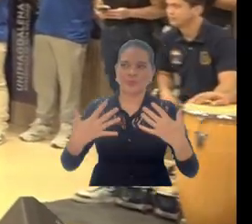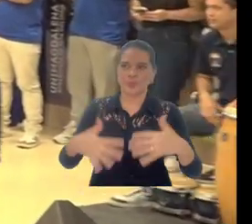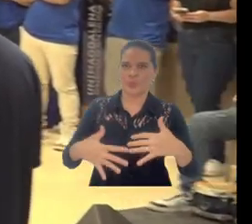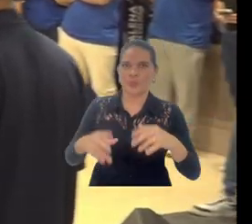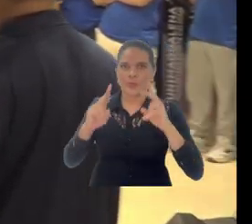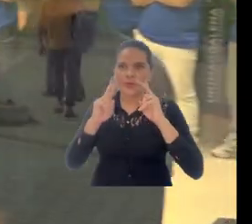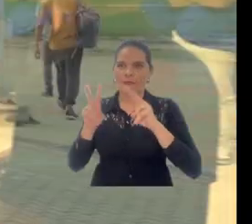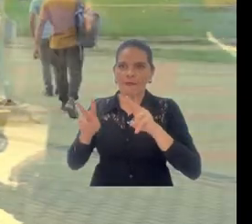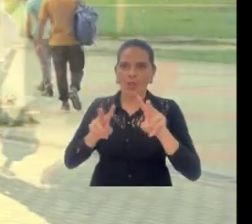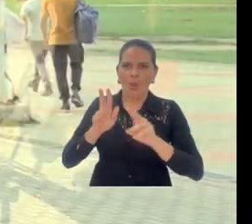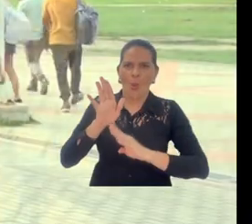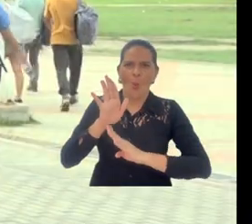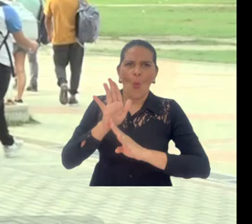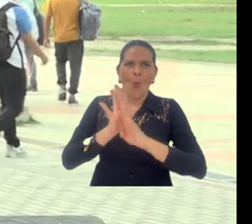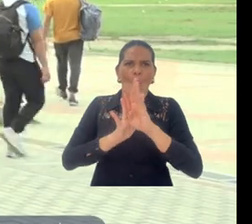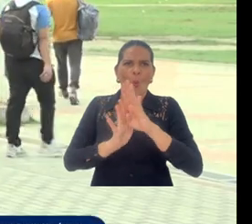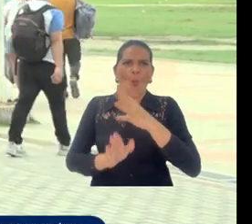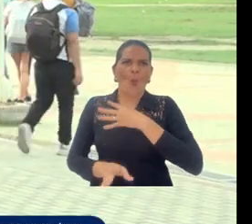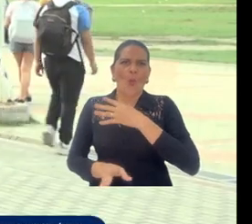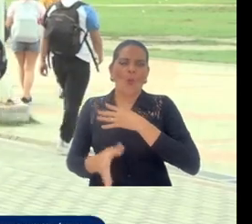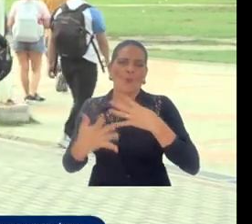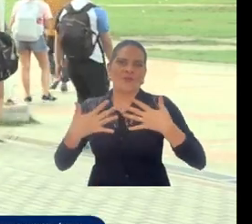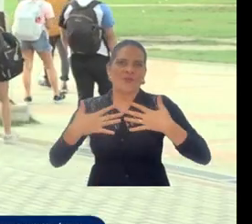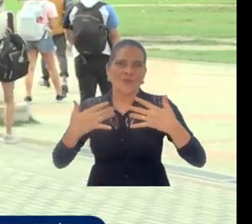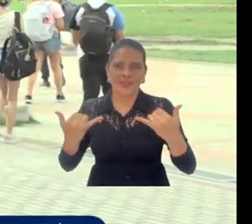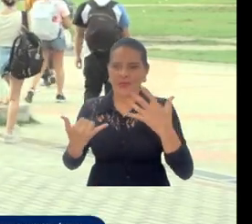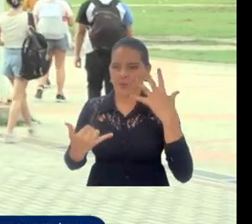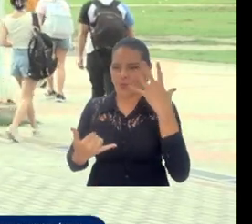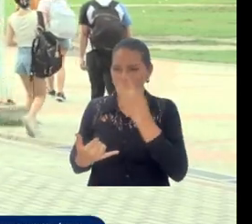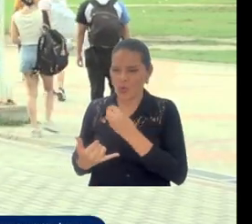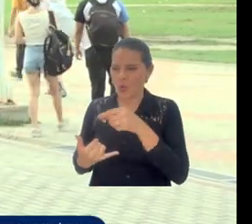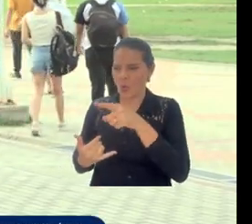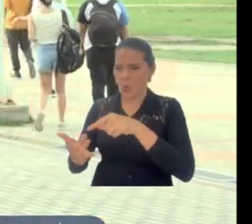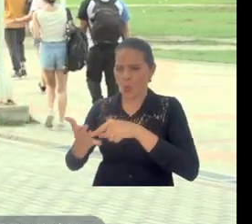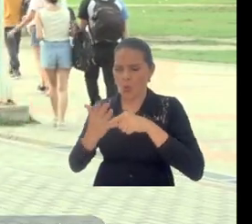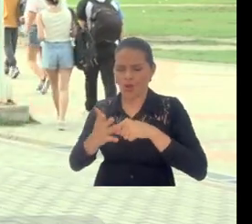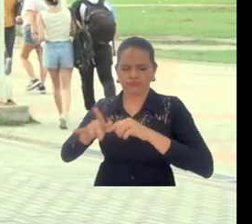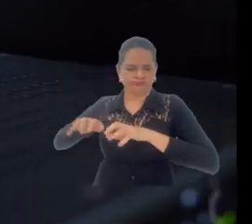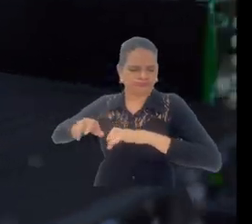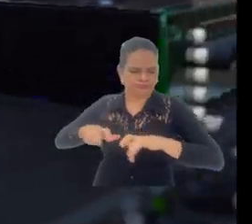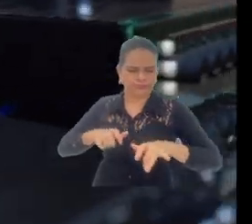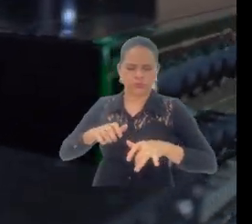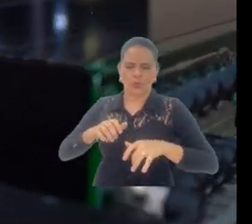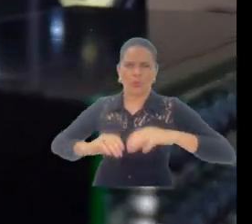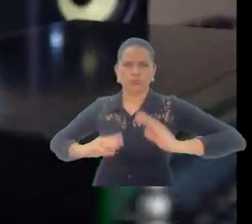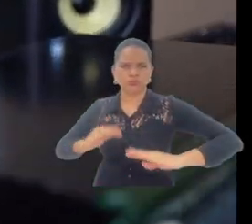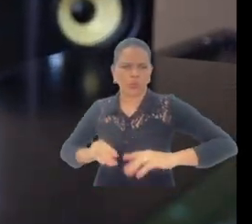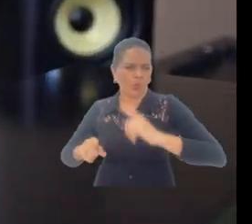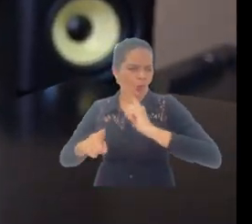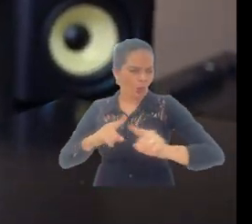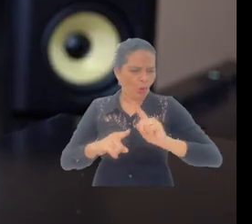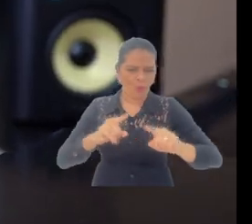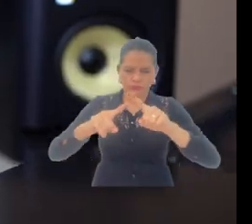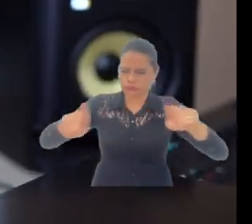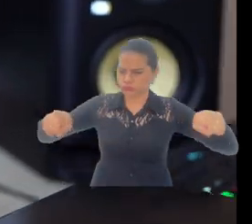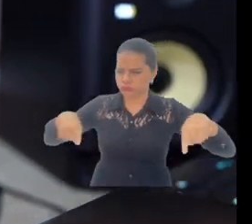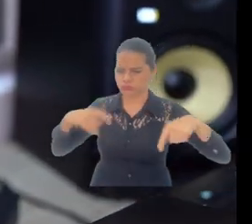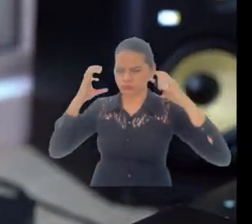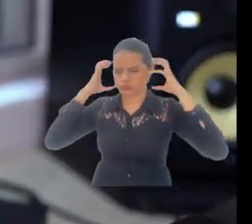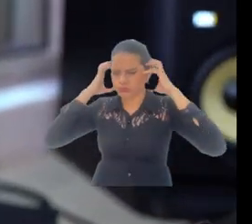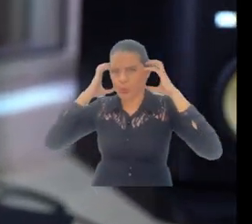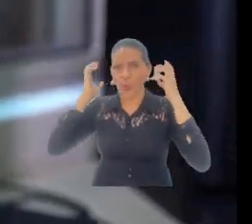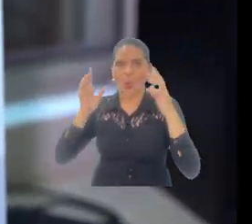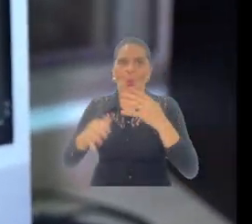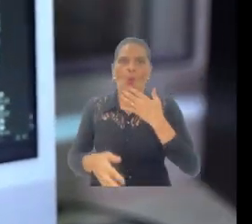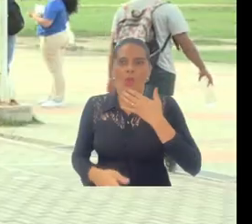Ver todo este avance que desde ya nos hayan mostrado los estudios, los instrumentos, todo el tema para la grabación, pues